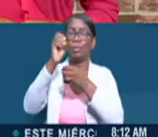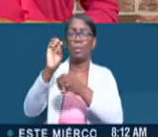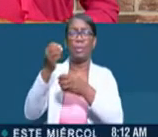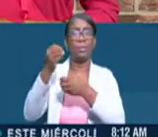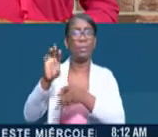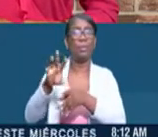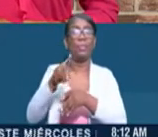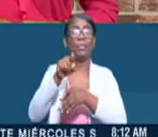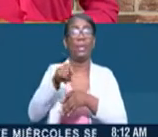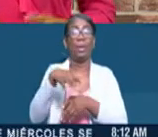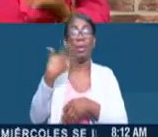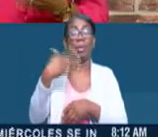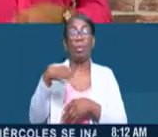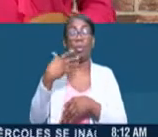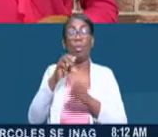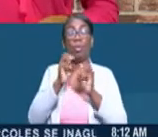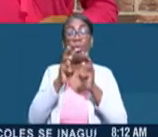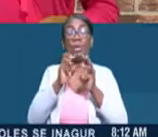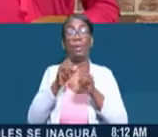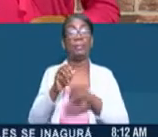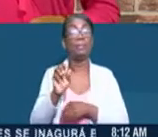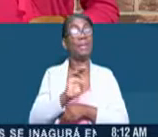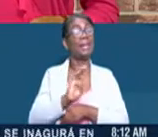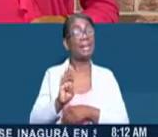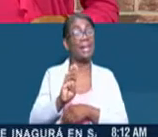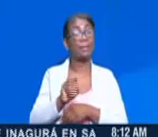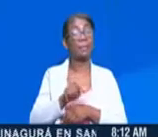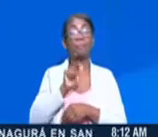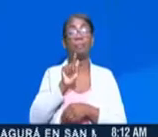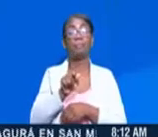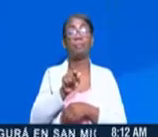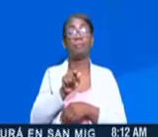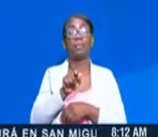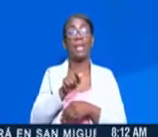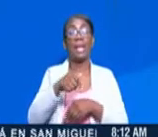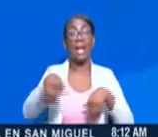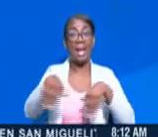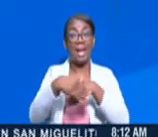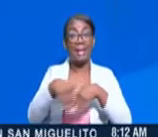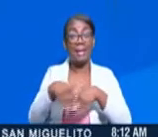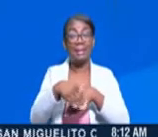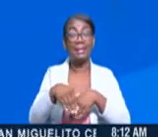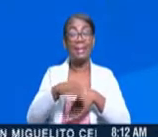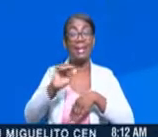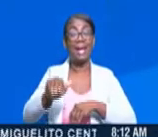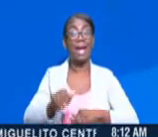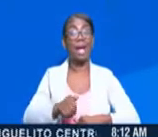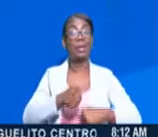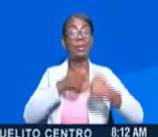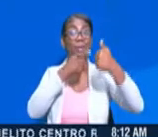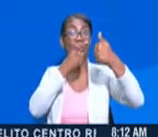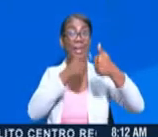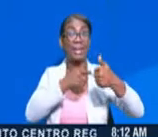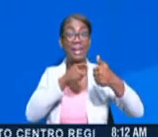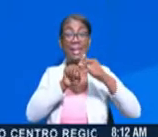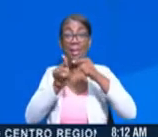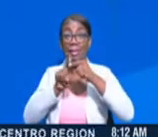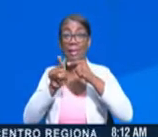duda son alarmantes, Betseray. Regresamos contigo. Gracias, Araceli. Precisamente en la calle las autoridades están realizando una serie de